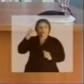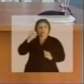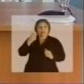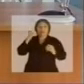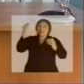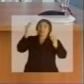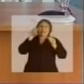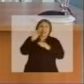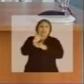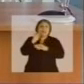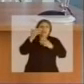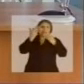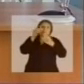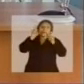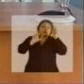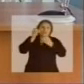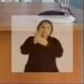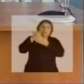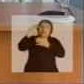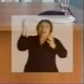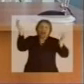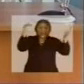A los Inmigrantes Que nos dieron Origen